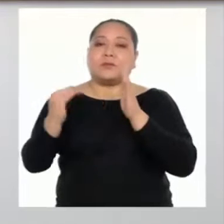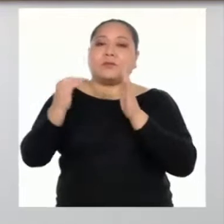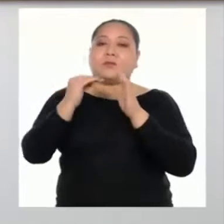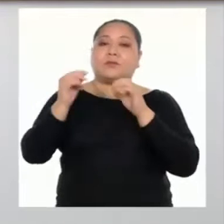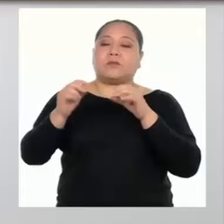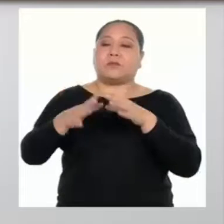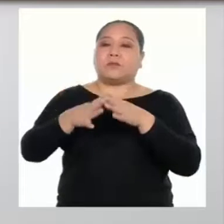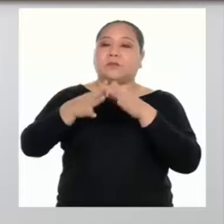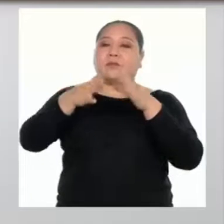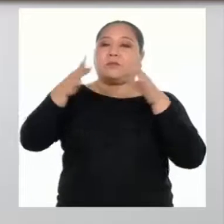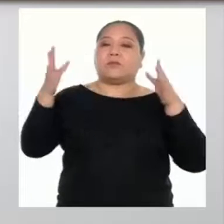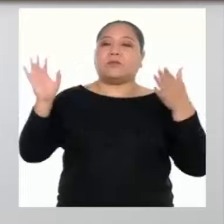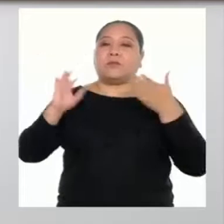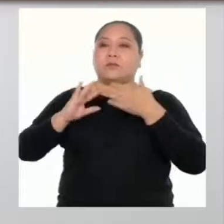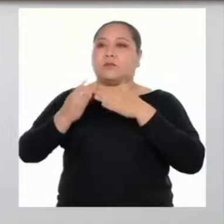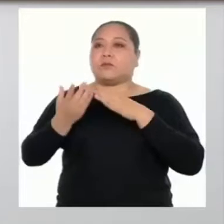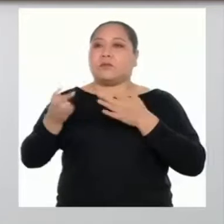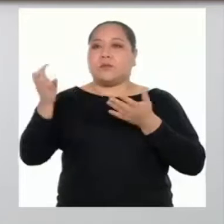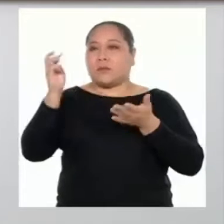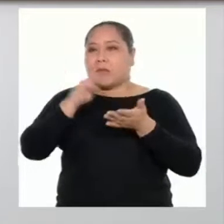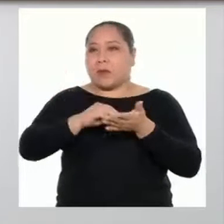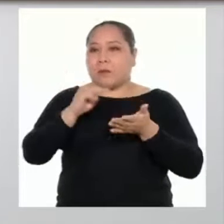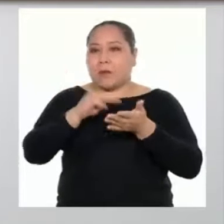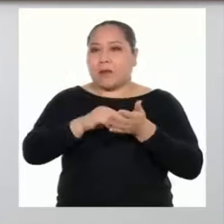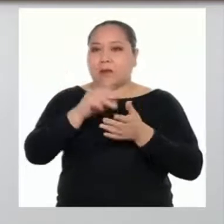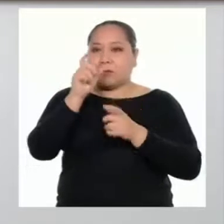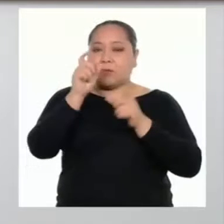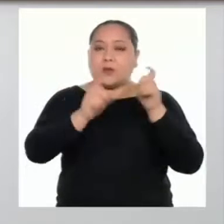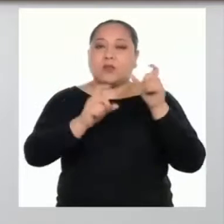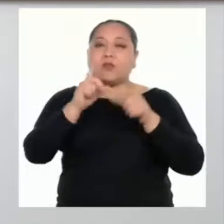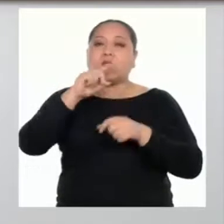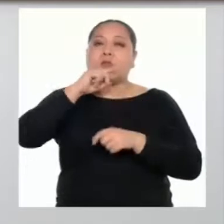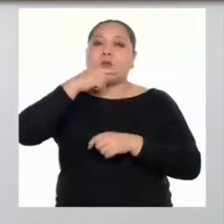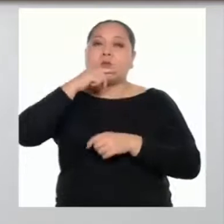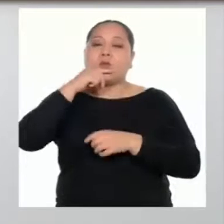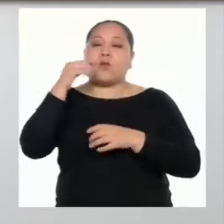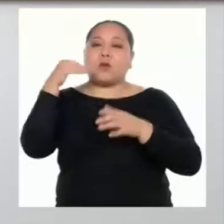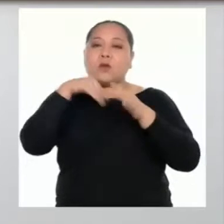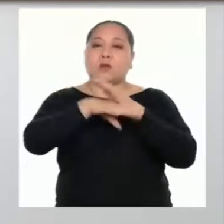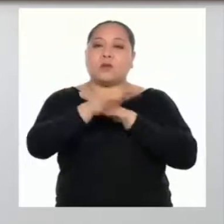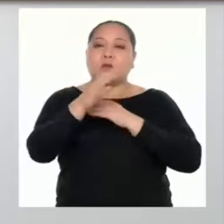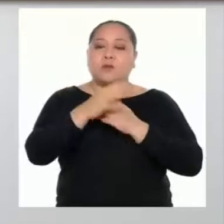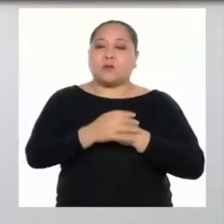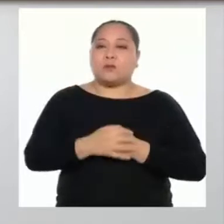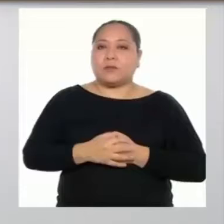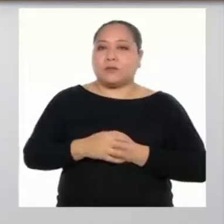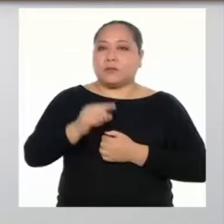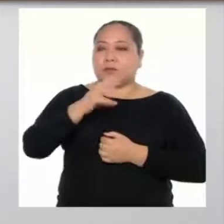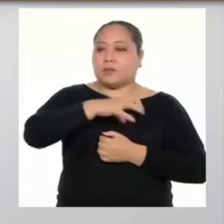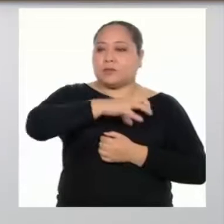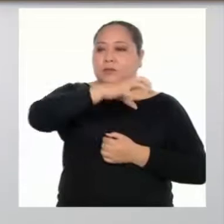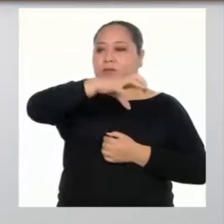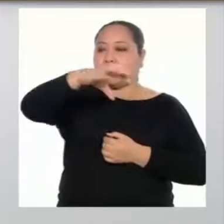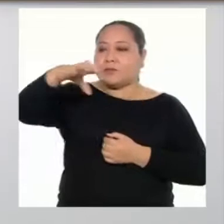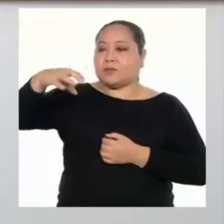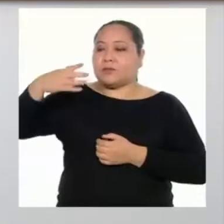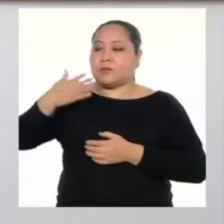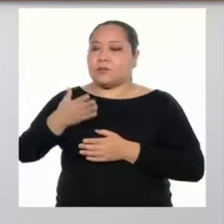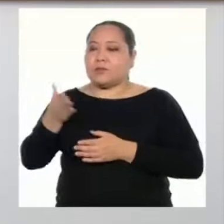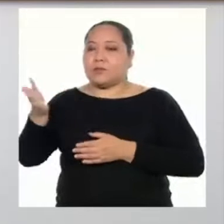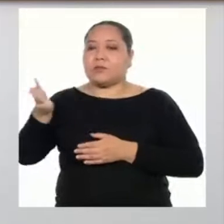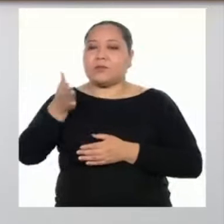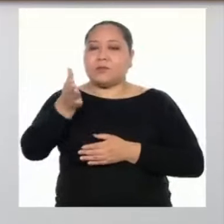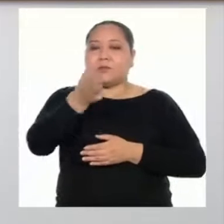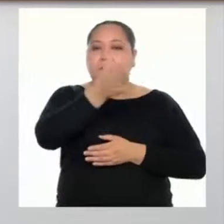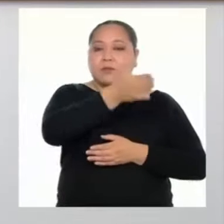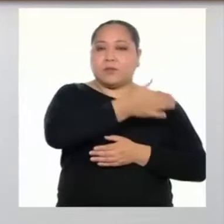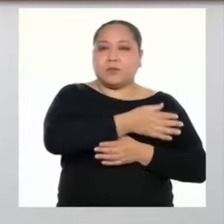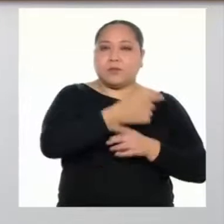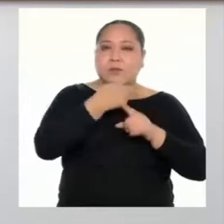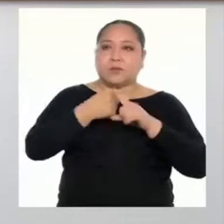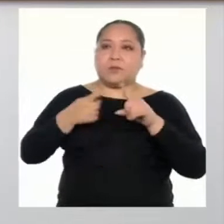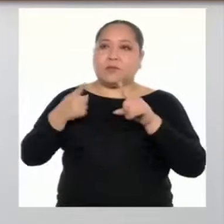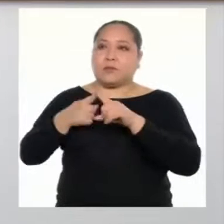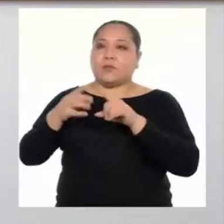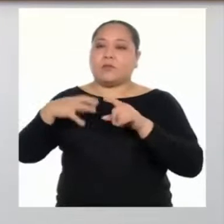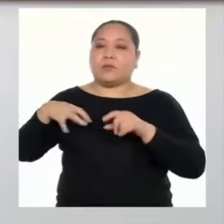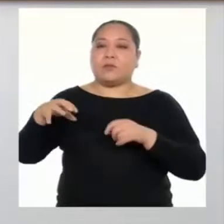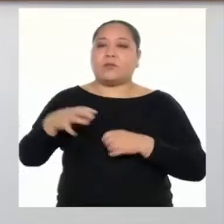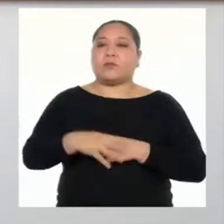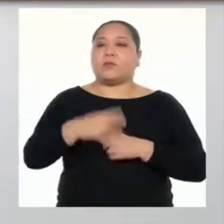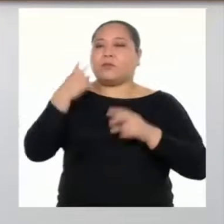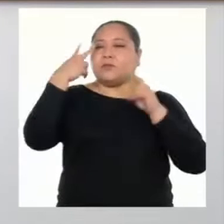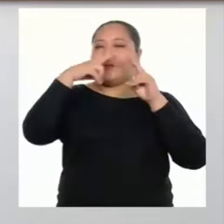crecimiento poblacional hubo más población femenina y su distribución en las instituciones fue